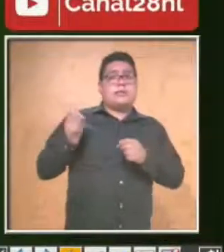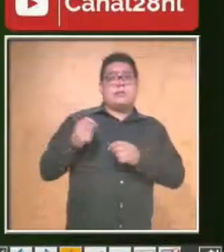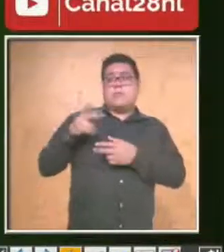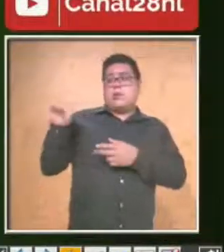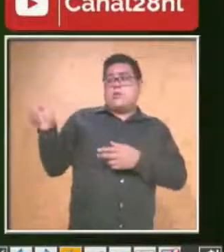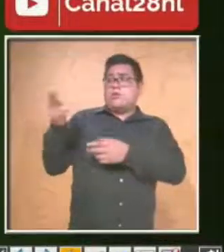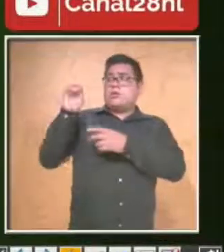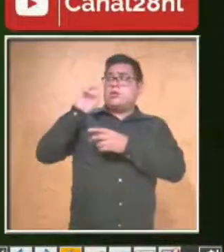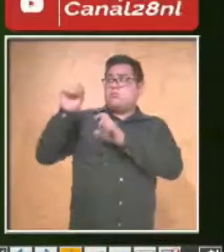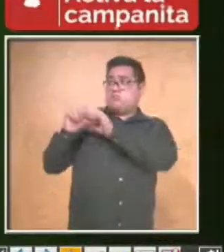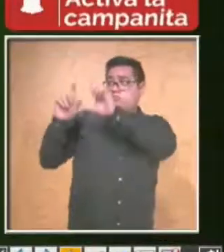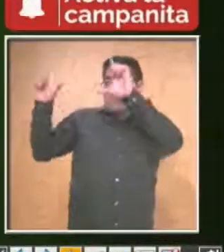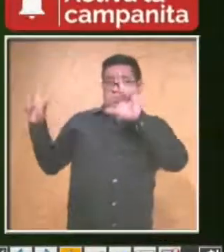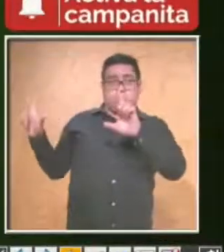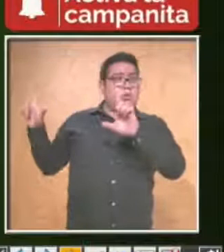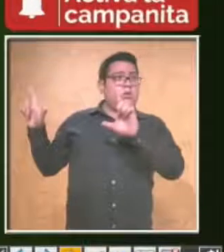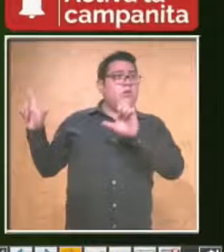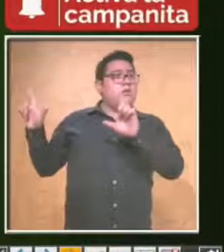pantalla,